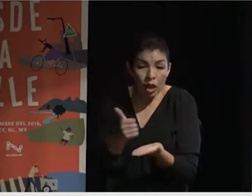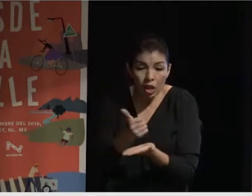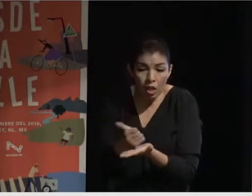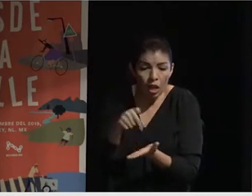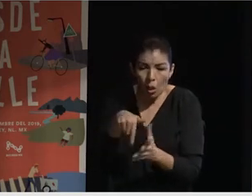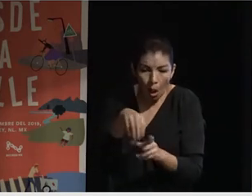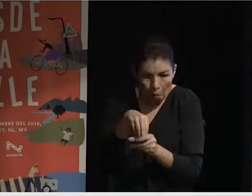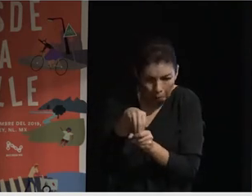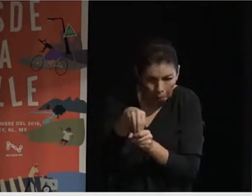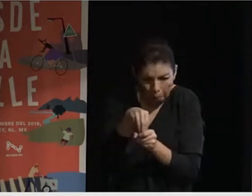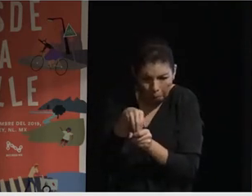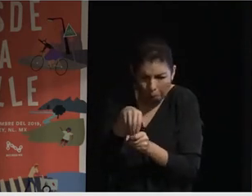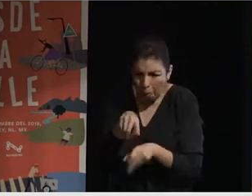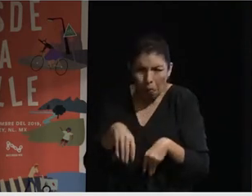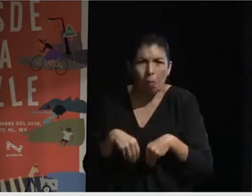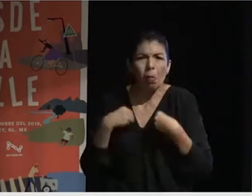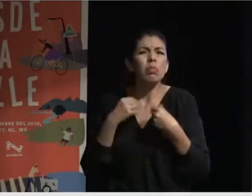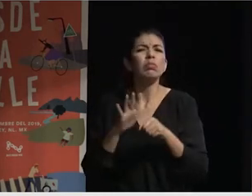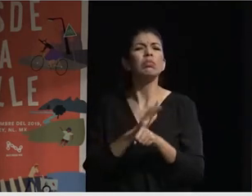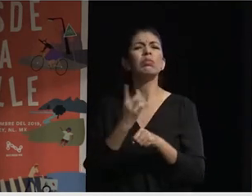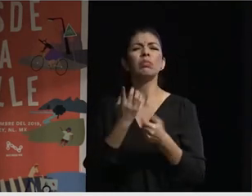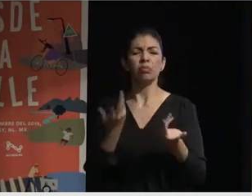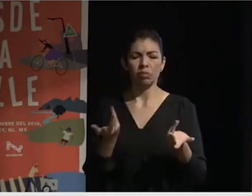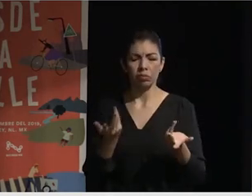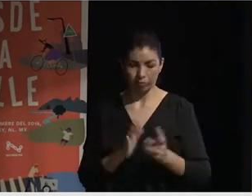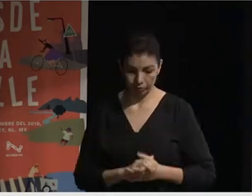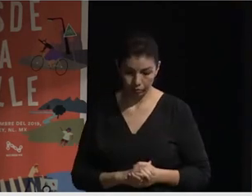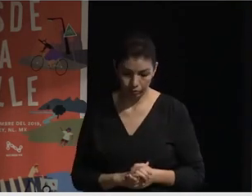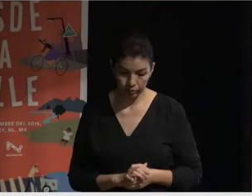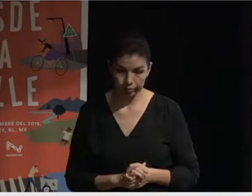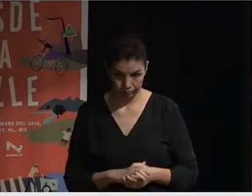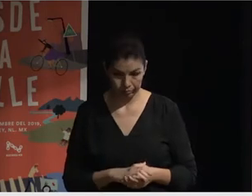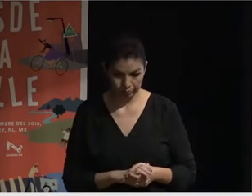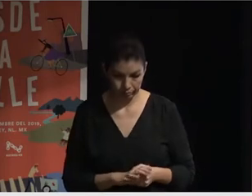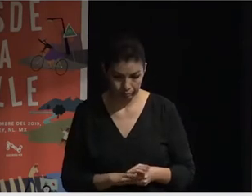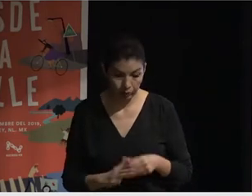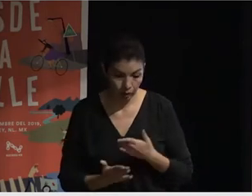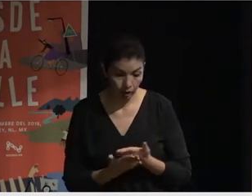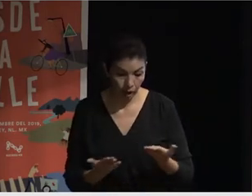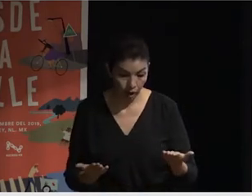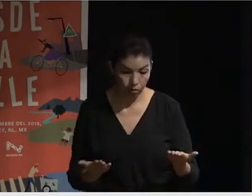marxista. Voy a brevemente tratar de explicar un poco